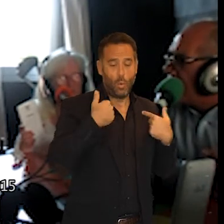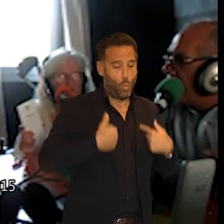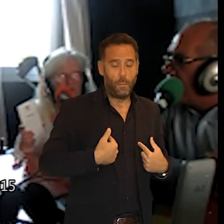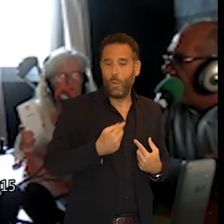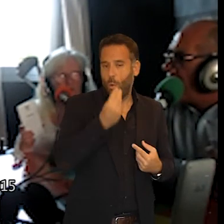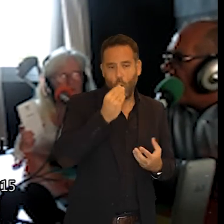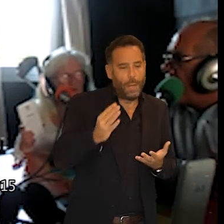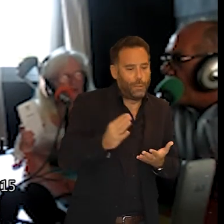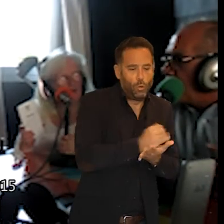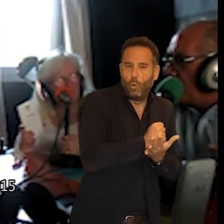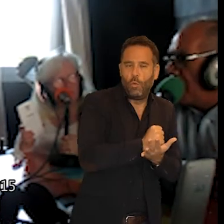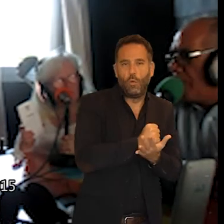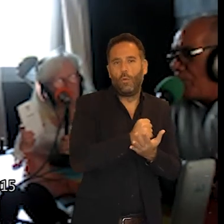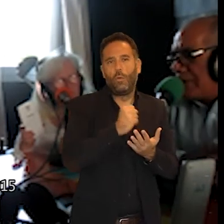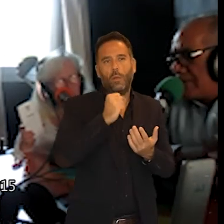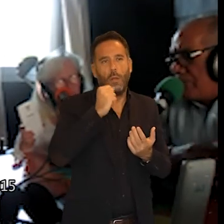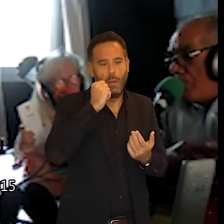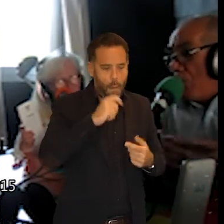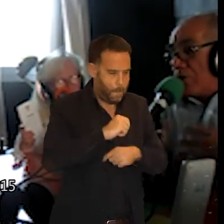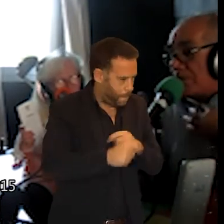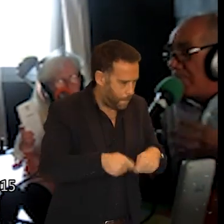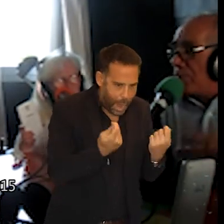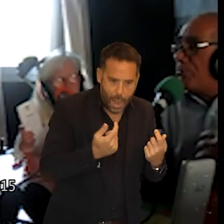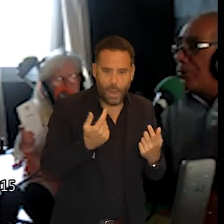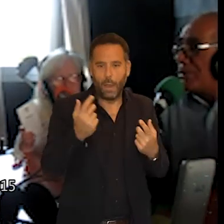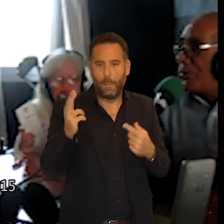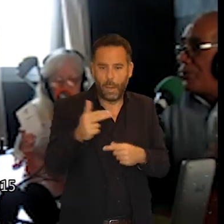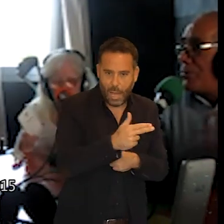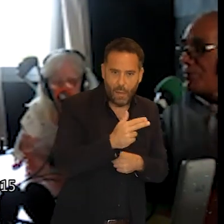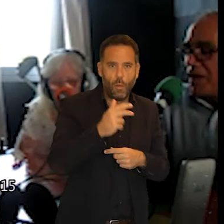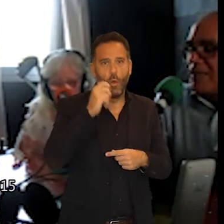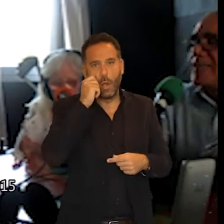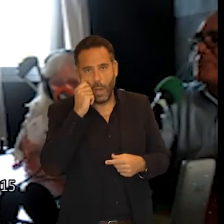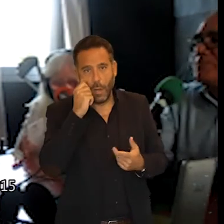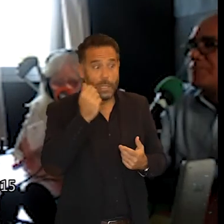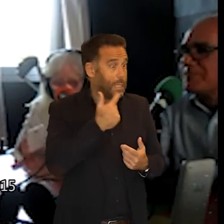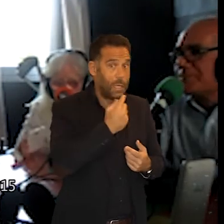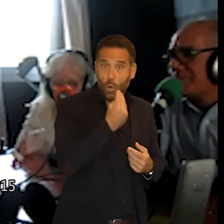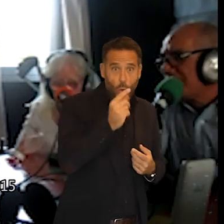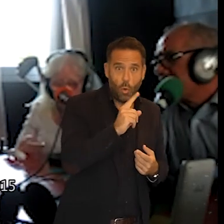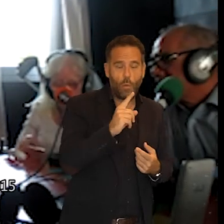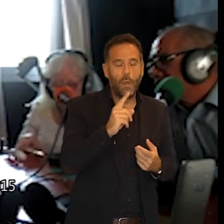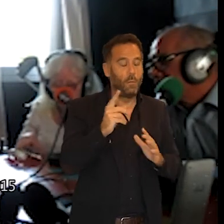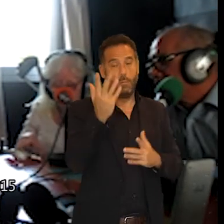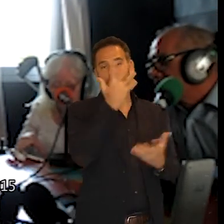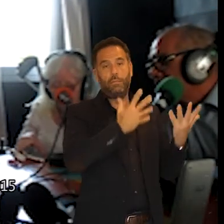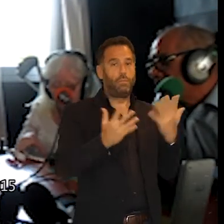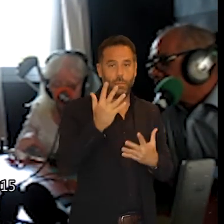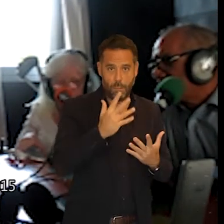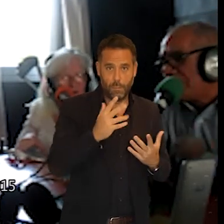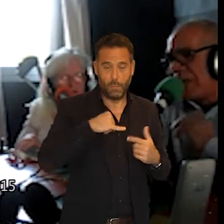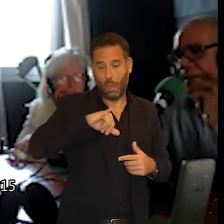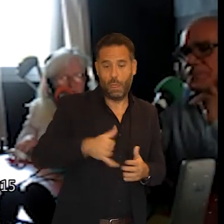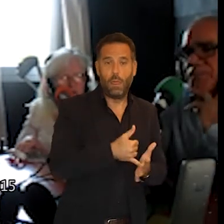comer de todo, ¿no? Tiene que tener hidrato, carbono, no puede faltar ningún alimento porque te marearía, porque todo es comer sano. Todos son importantes. Entonces,